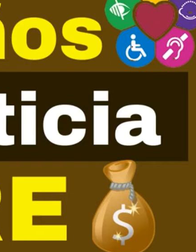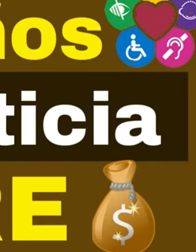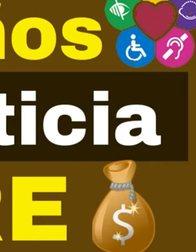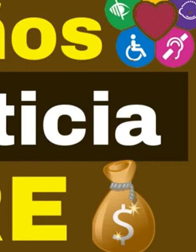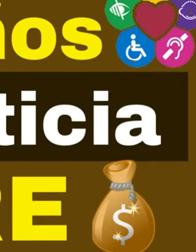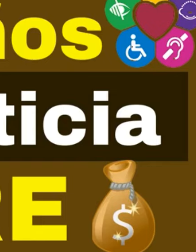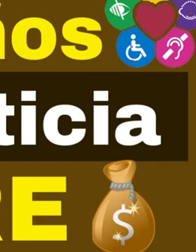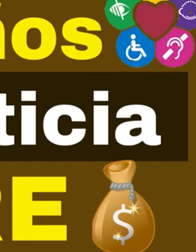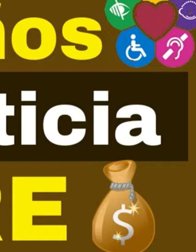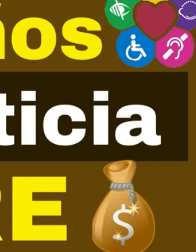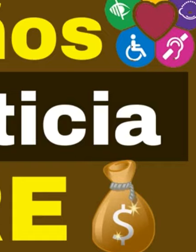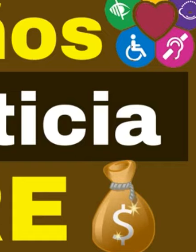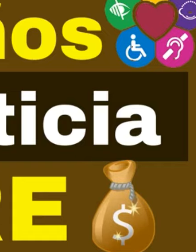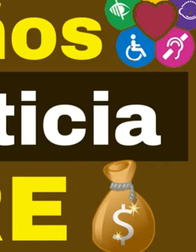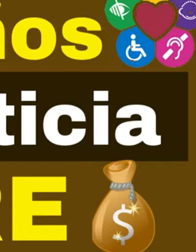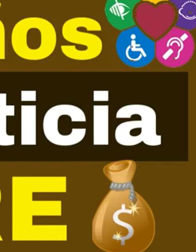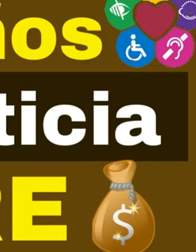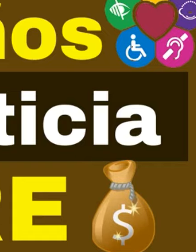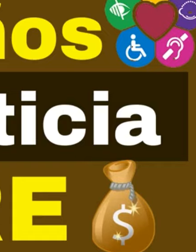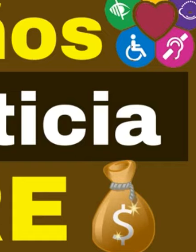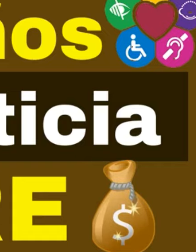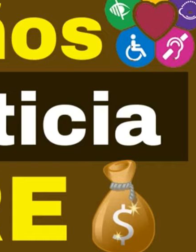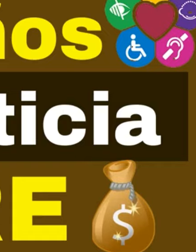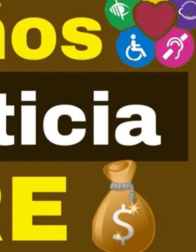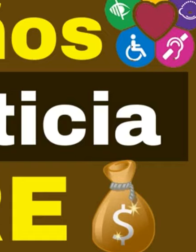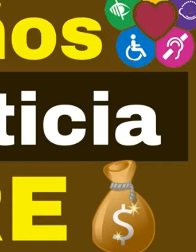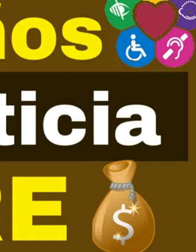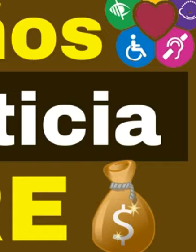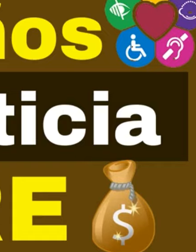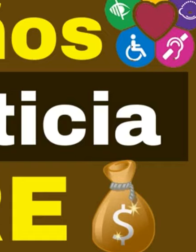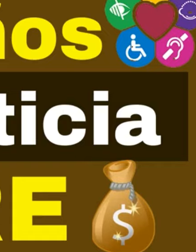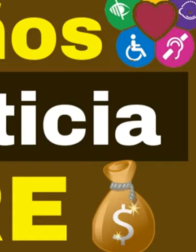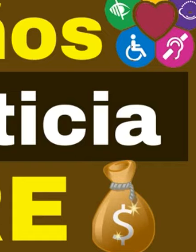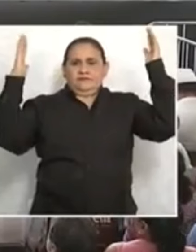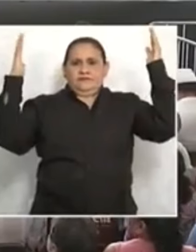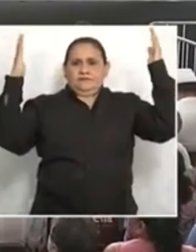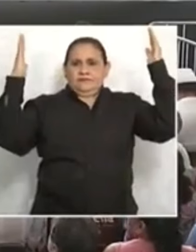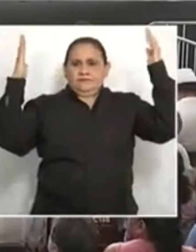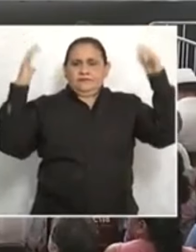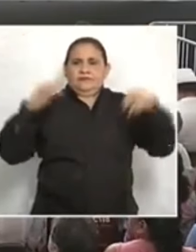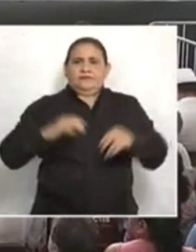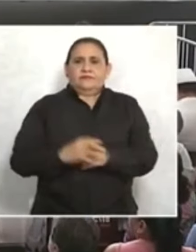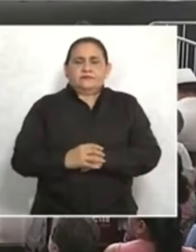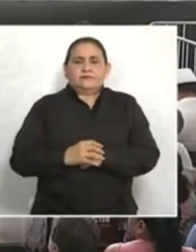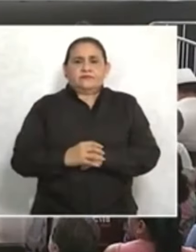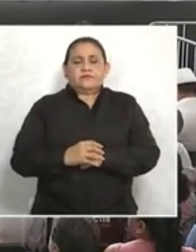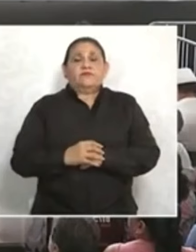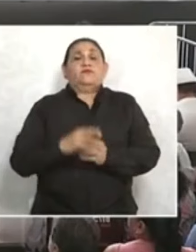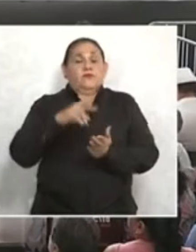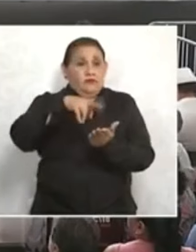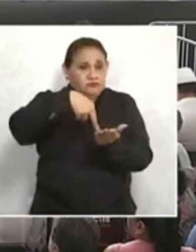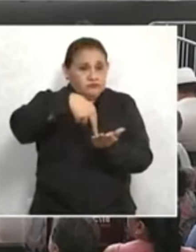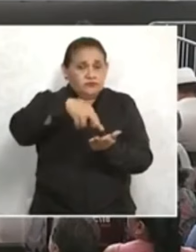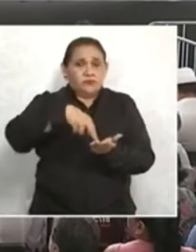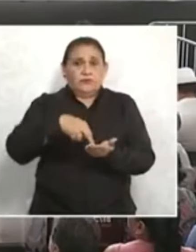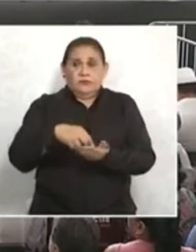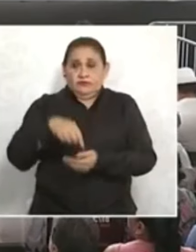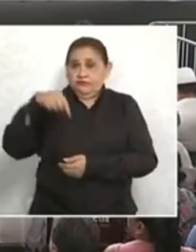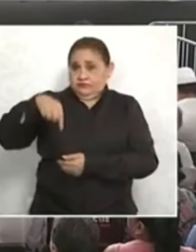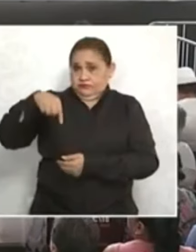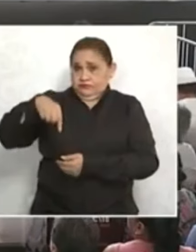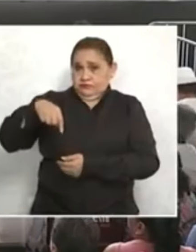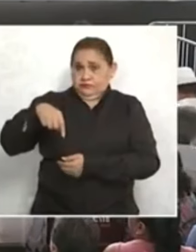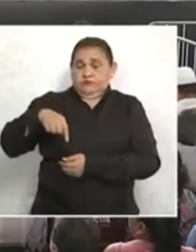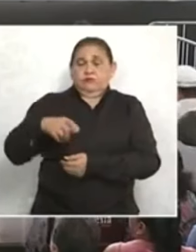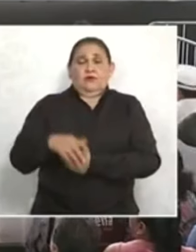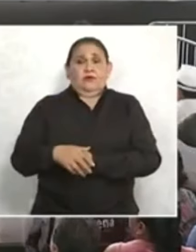beneficio que otorga el gobierno de México. Y vamos a firmar en unos momentos más